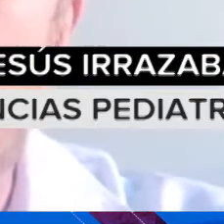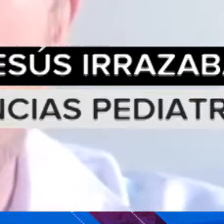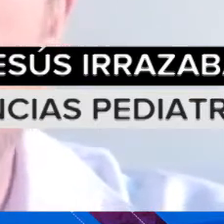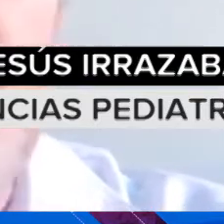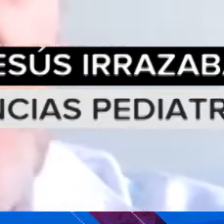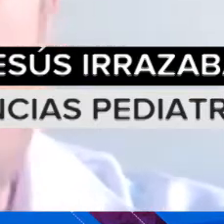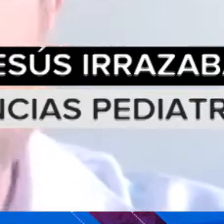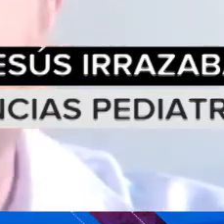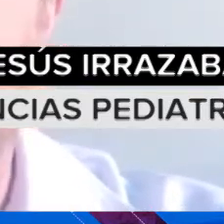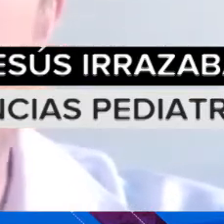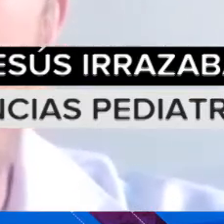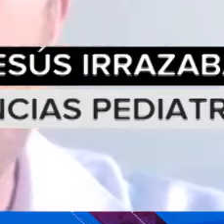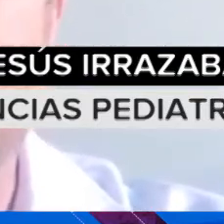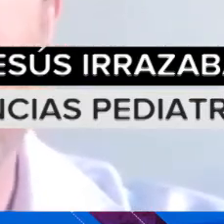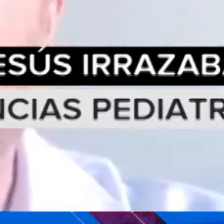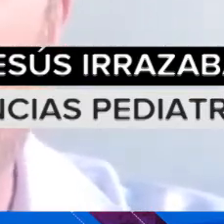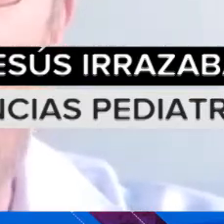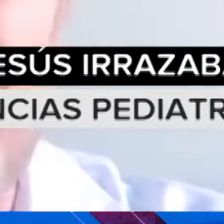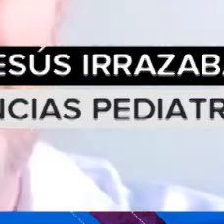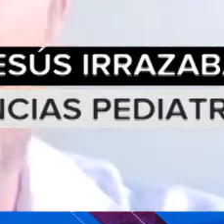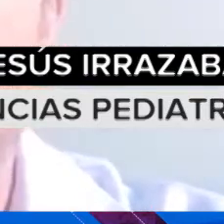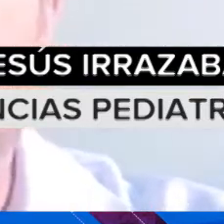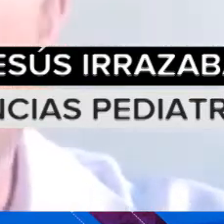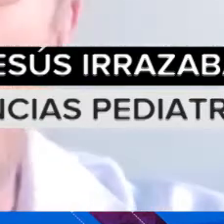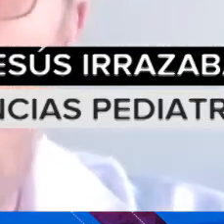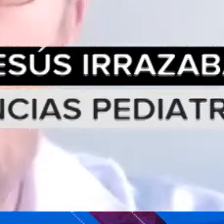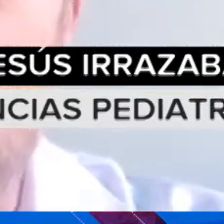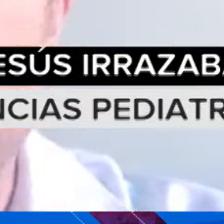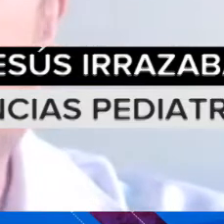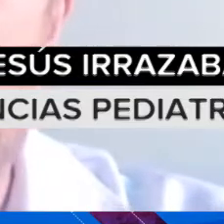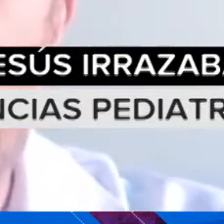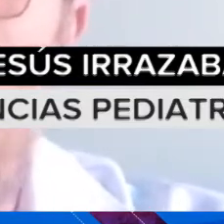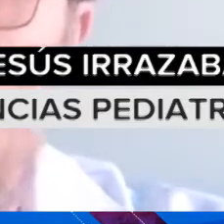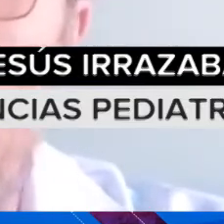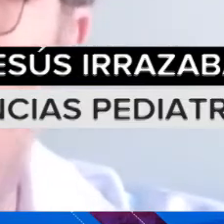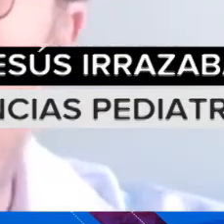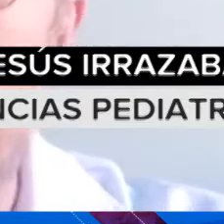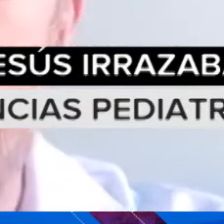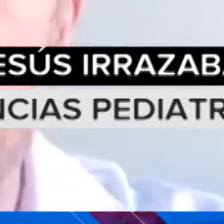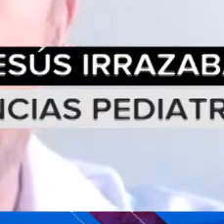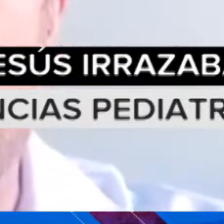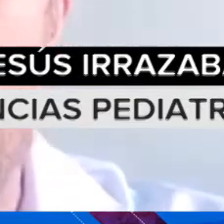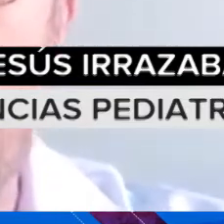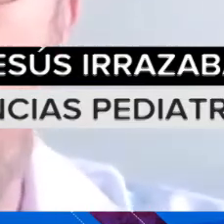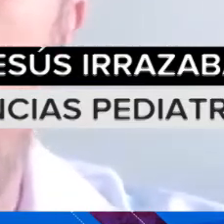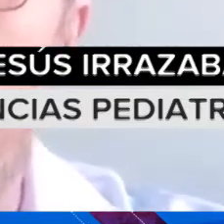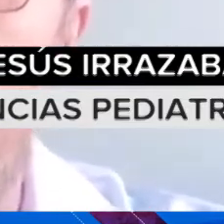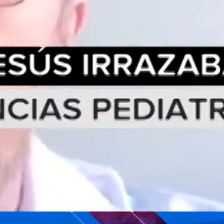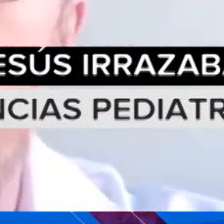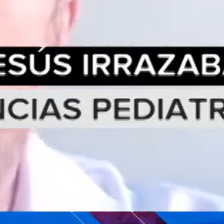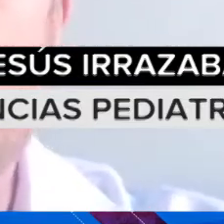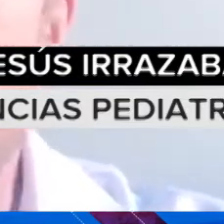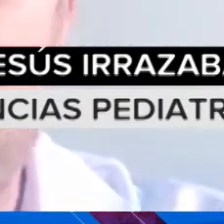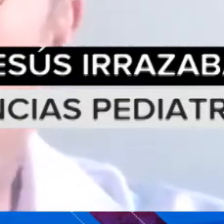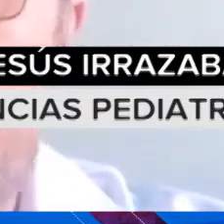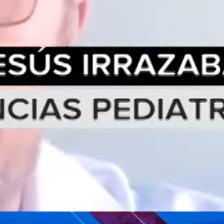nuestros niños? Todos los pacientes quirúrgicos, traumatológicos, neurológicos, los pacientes renales, ¿dónde se van a ir si todos entran por la urgencia?